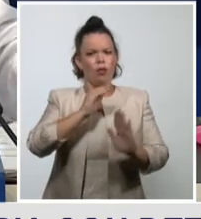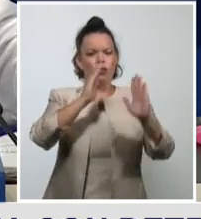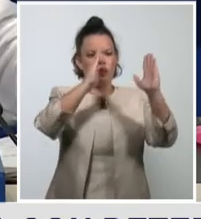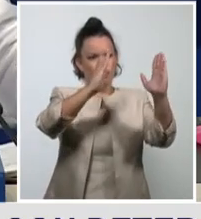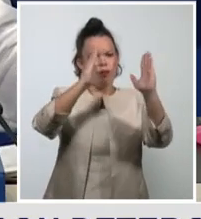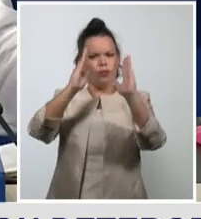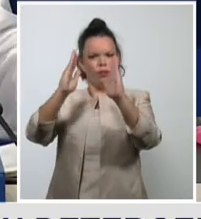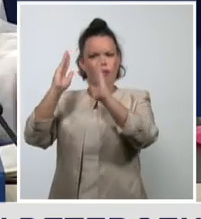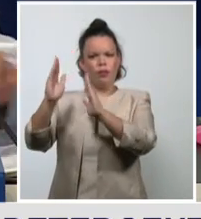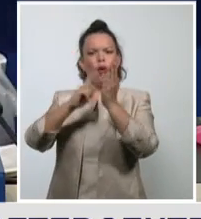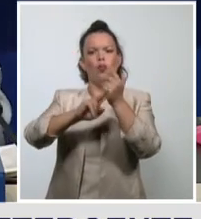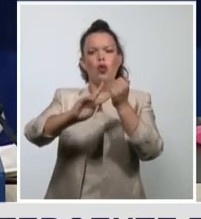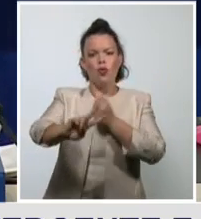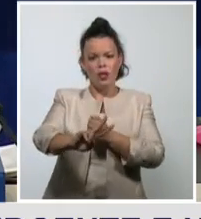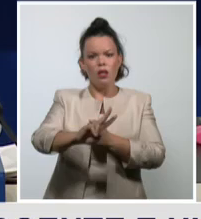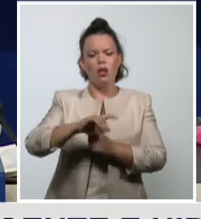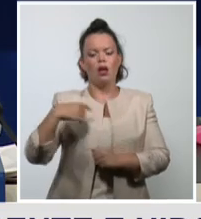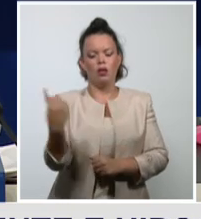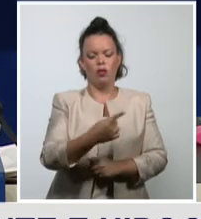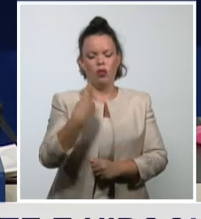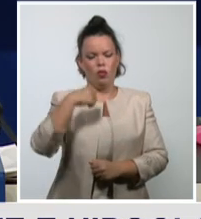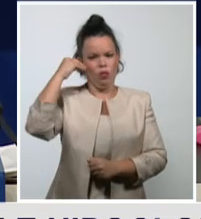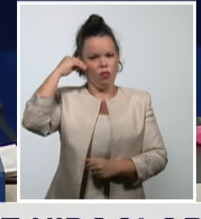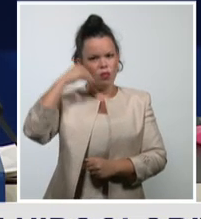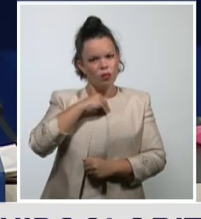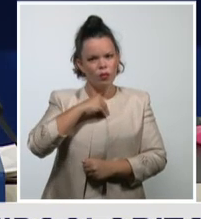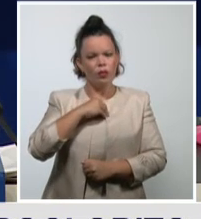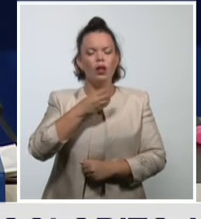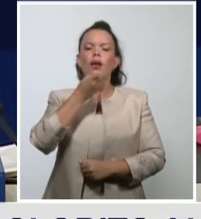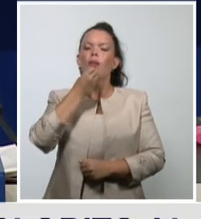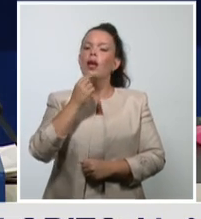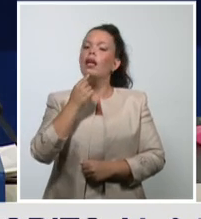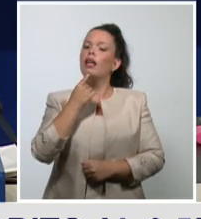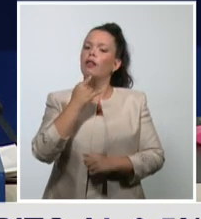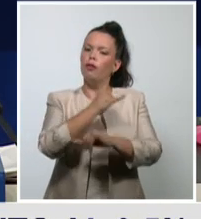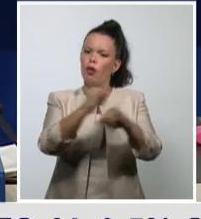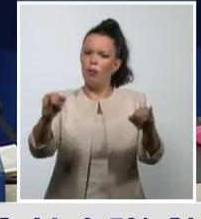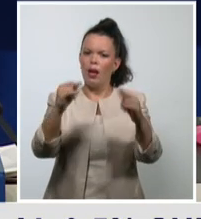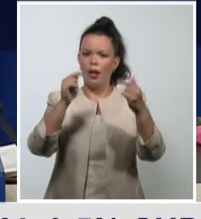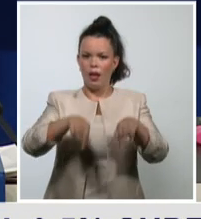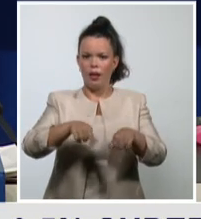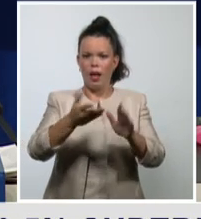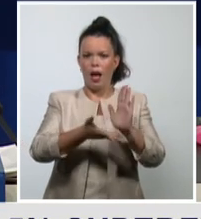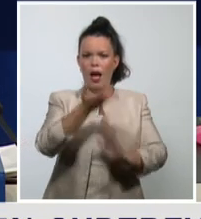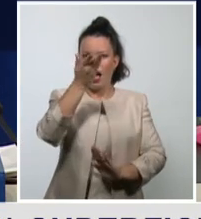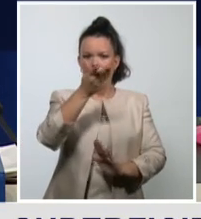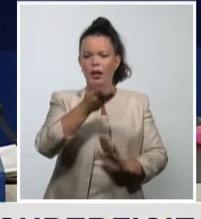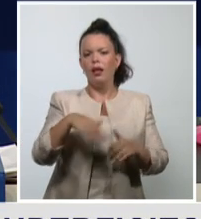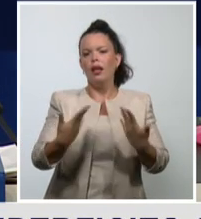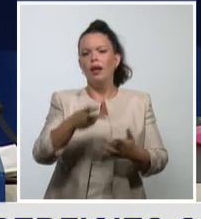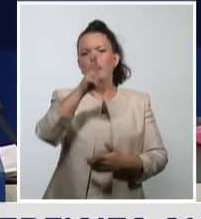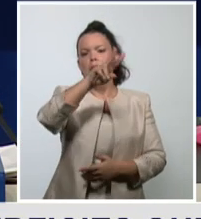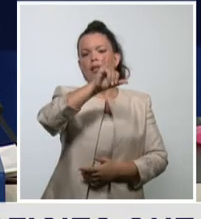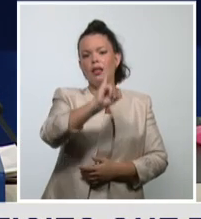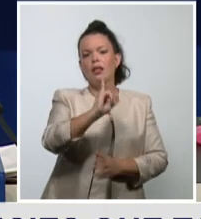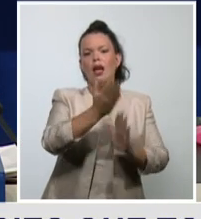interés de nuestra población, podemos decir que estas altas, 26 pertenecen a la provincia de Pinar del